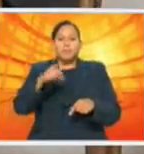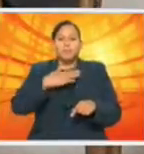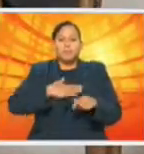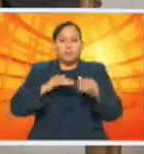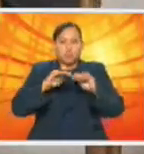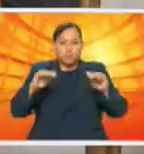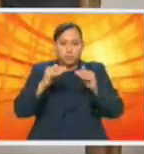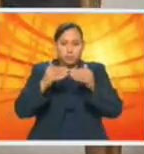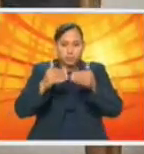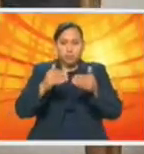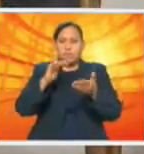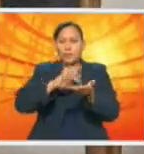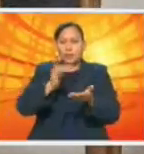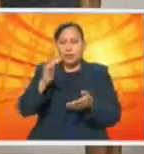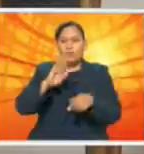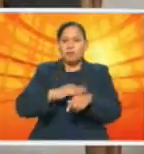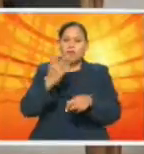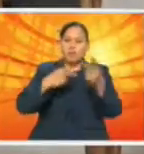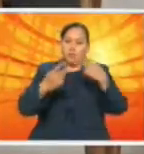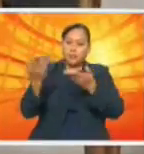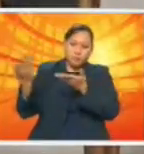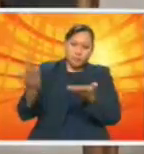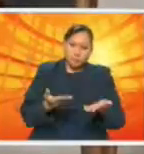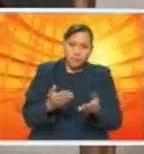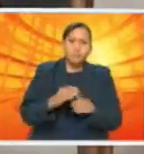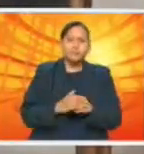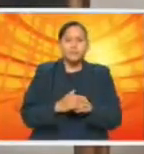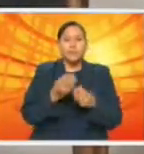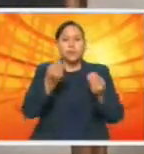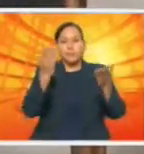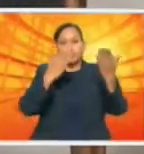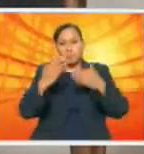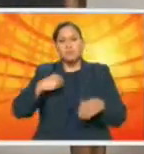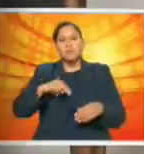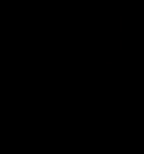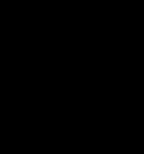Felicidades. Te agradecemos muchísimo el haber estado con nosotros. Gracias, un placer. Mucho éxito y ahí estaremos muy al pendiente. Hasta la próxima.